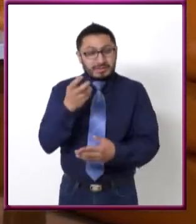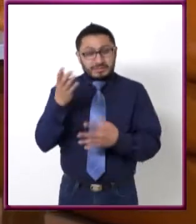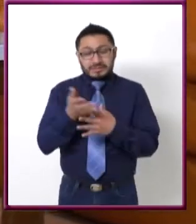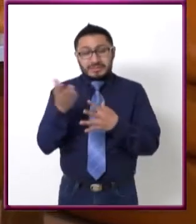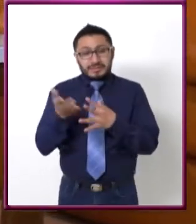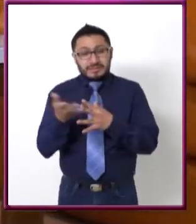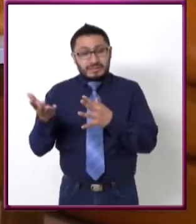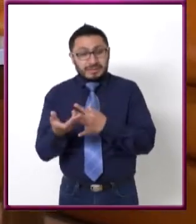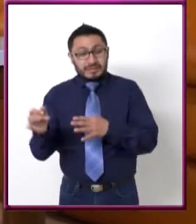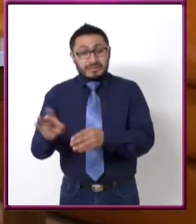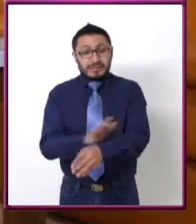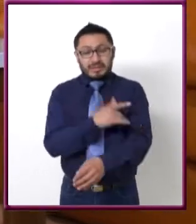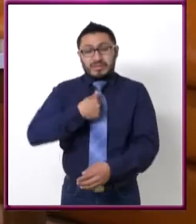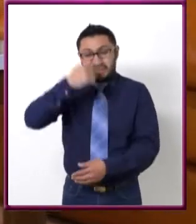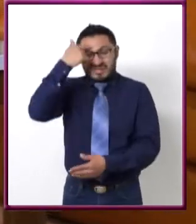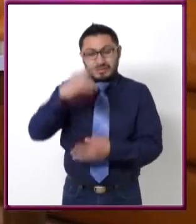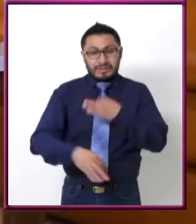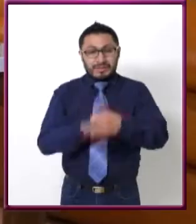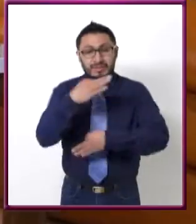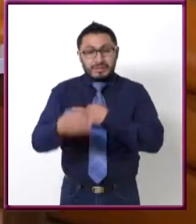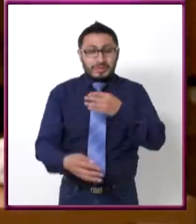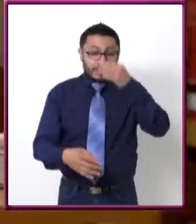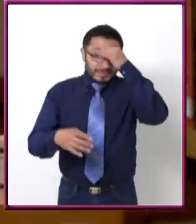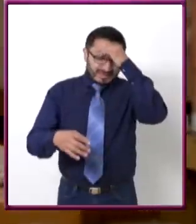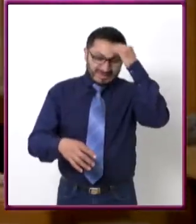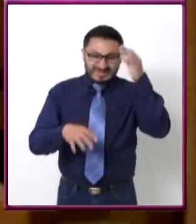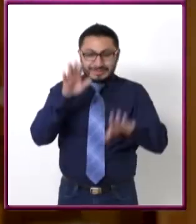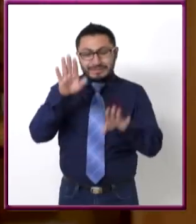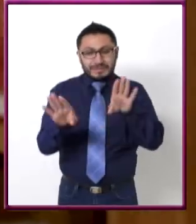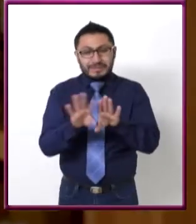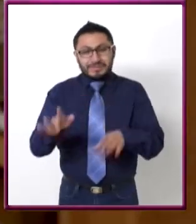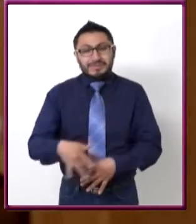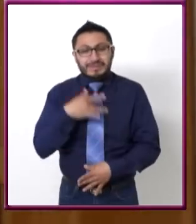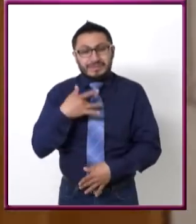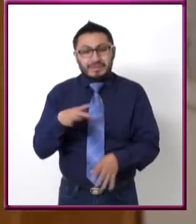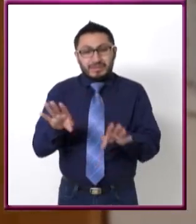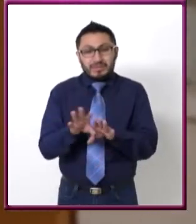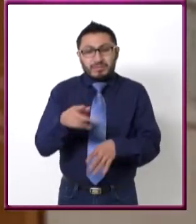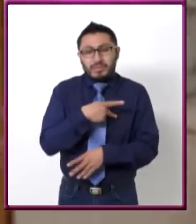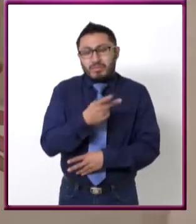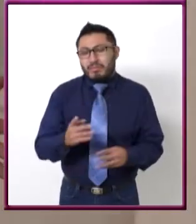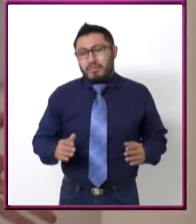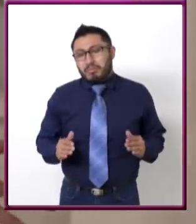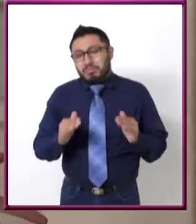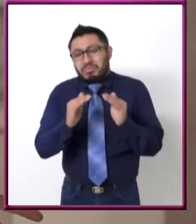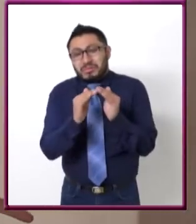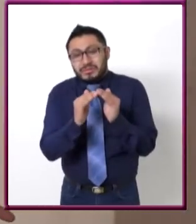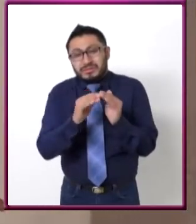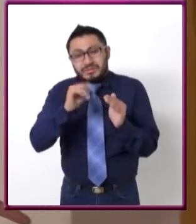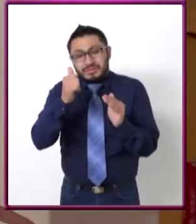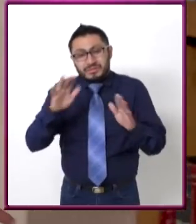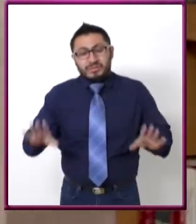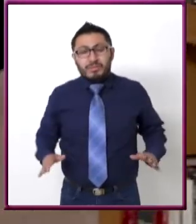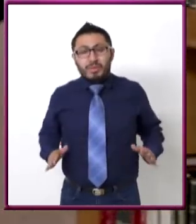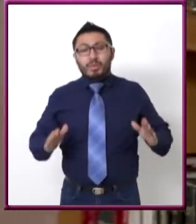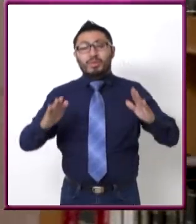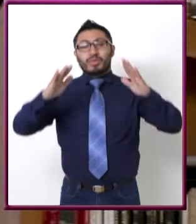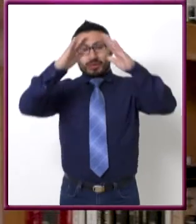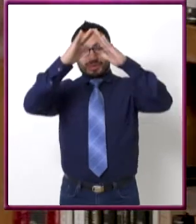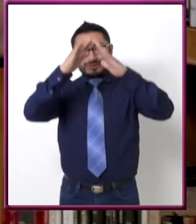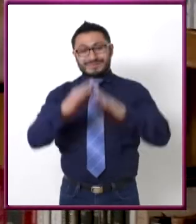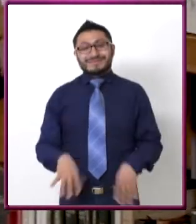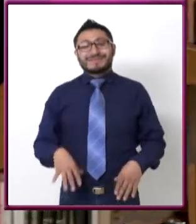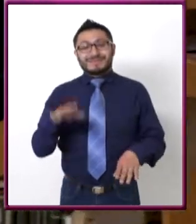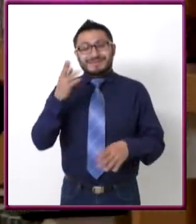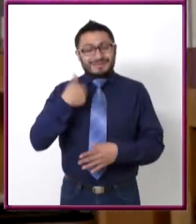ánimo, yo creo que todos hemos experimentado alguna vez algo parecido a sentirnos como una pobre colina y otras como